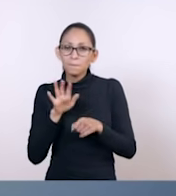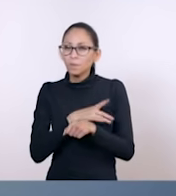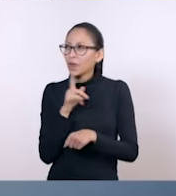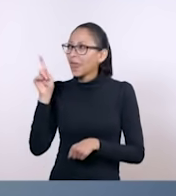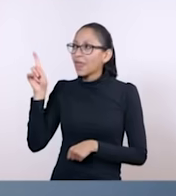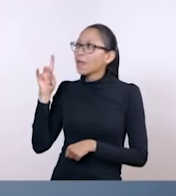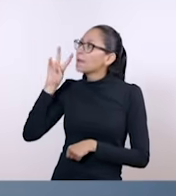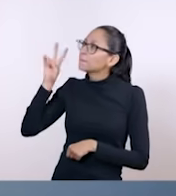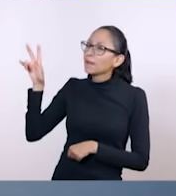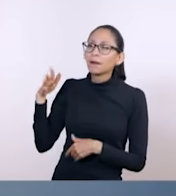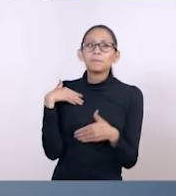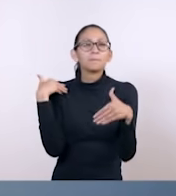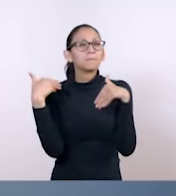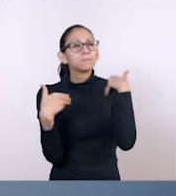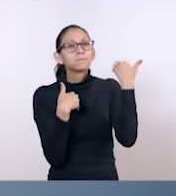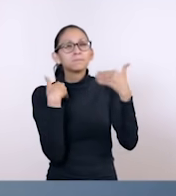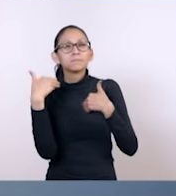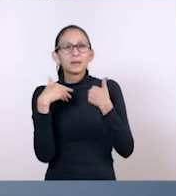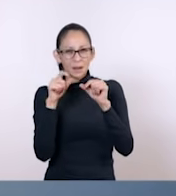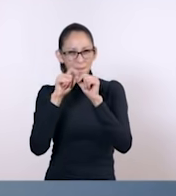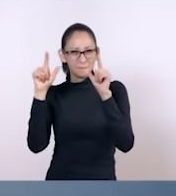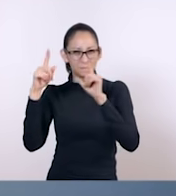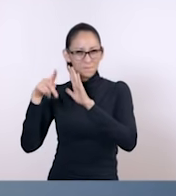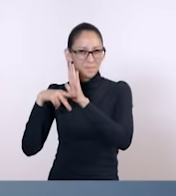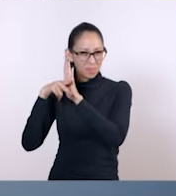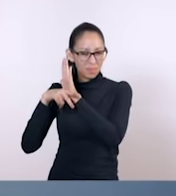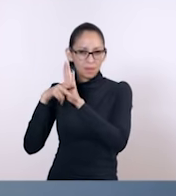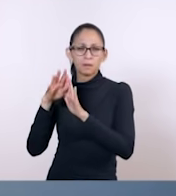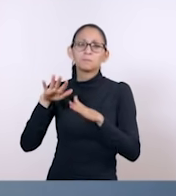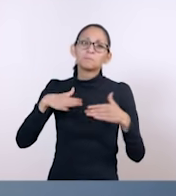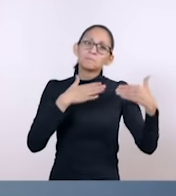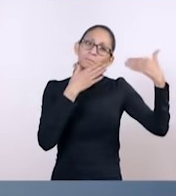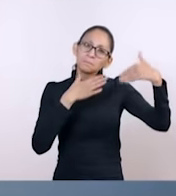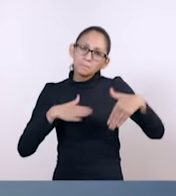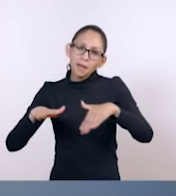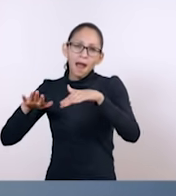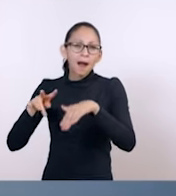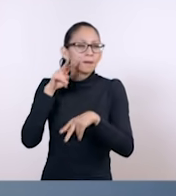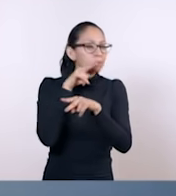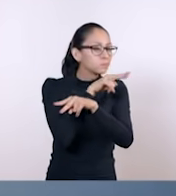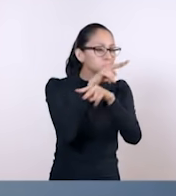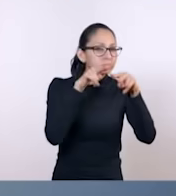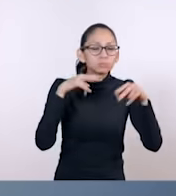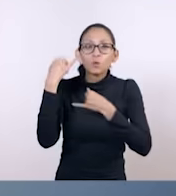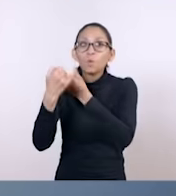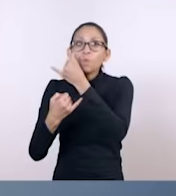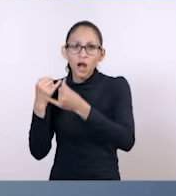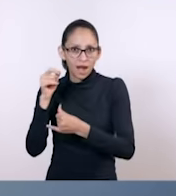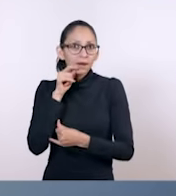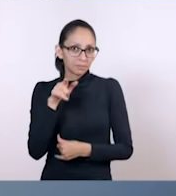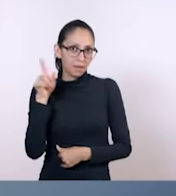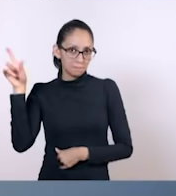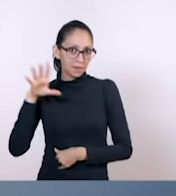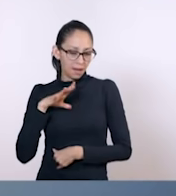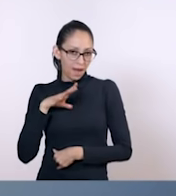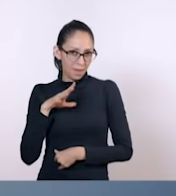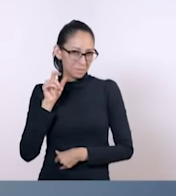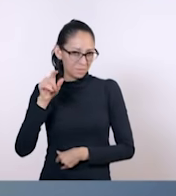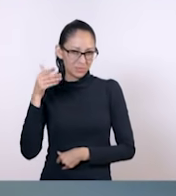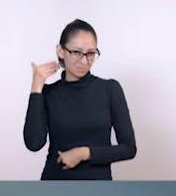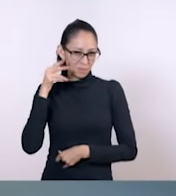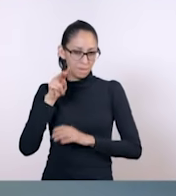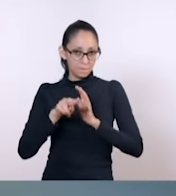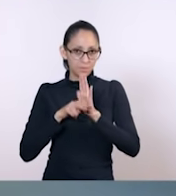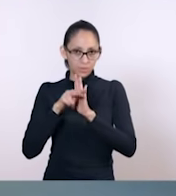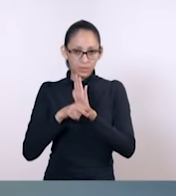disfrutando del paisaje y después está en una hamaca y también hay imágenes de ella jugando con sus hermanas. Muy bien,